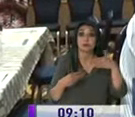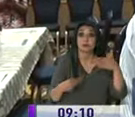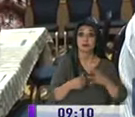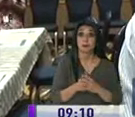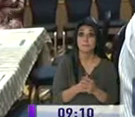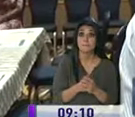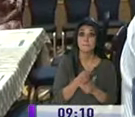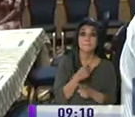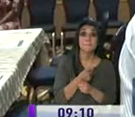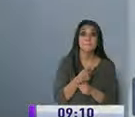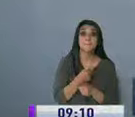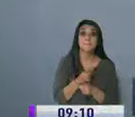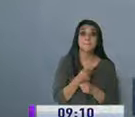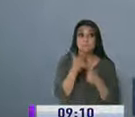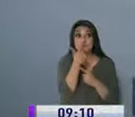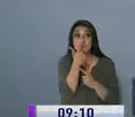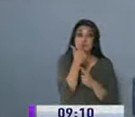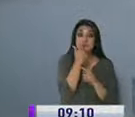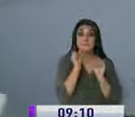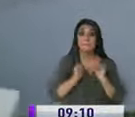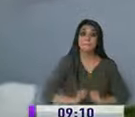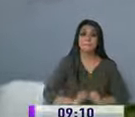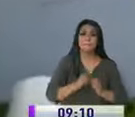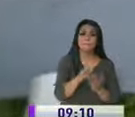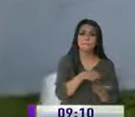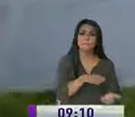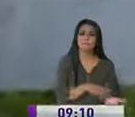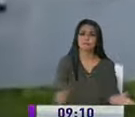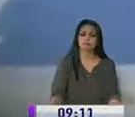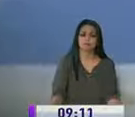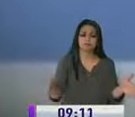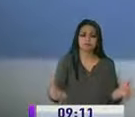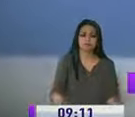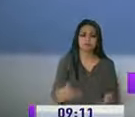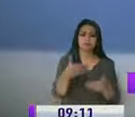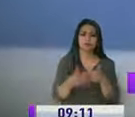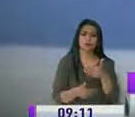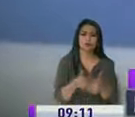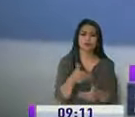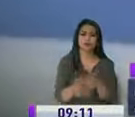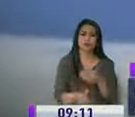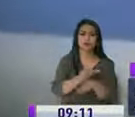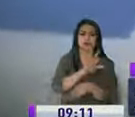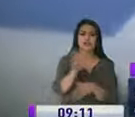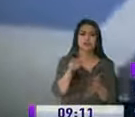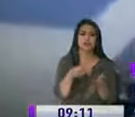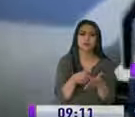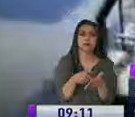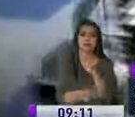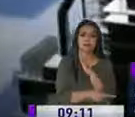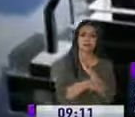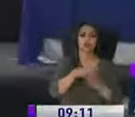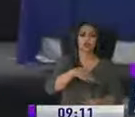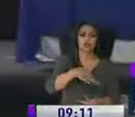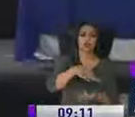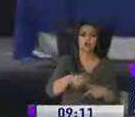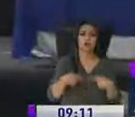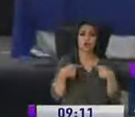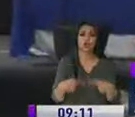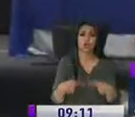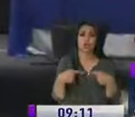realmente eso es muy atractivo. El proyecto contempla una planta con capacidad para procesar 300.000 barriles de crudo por día. La oferta